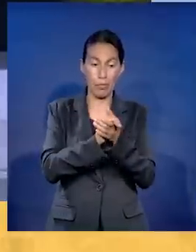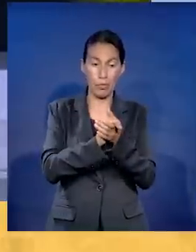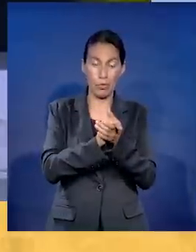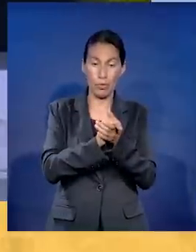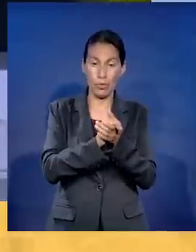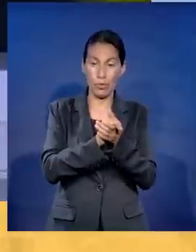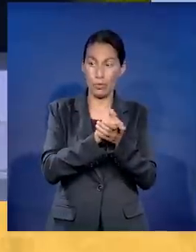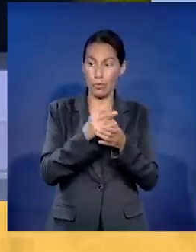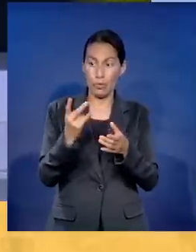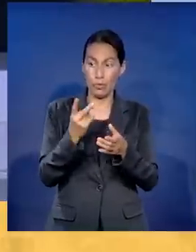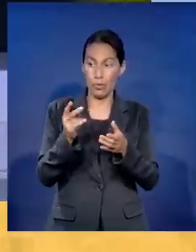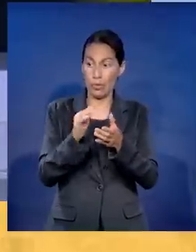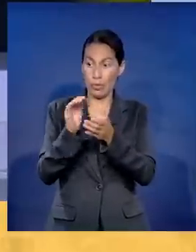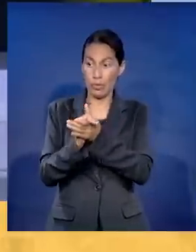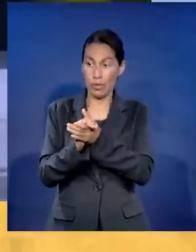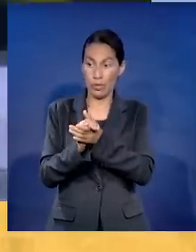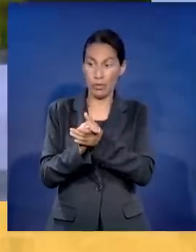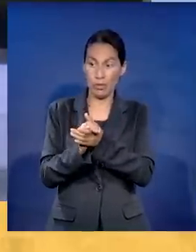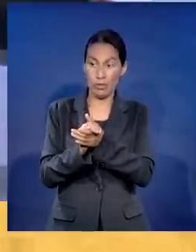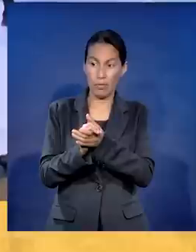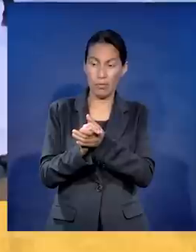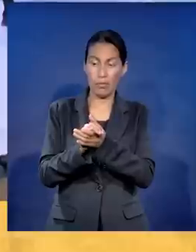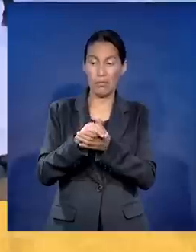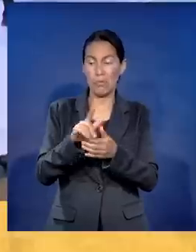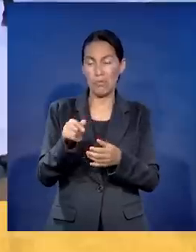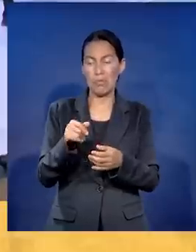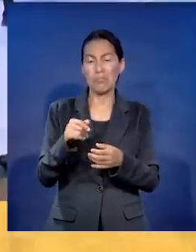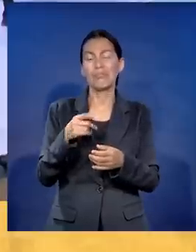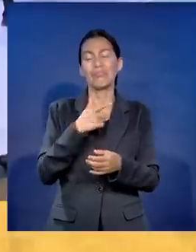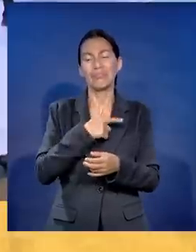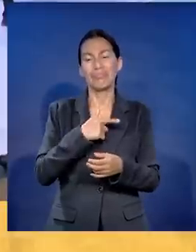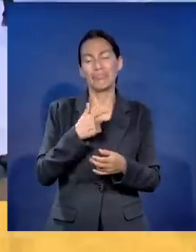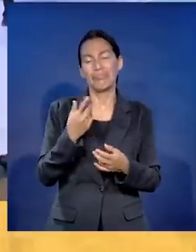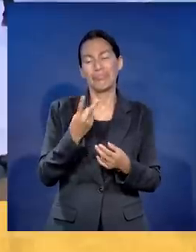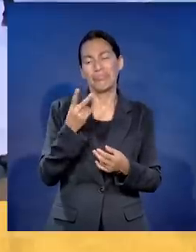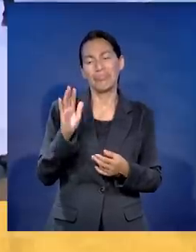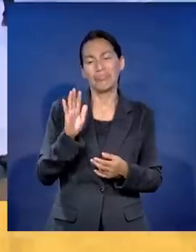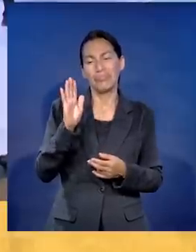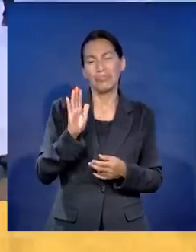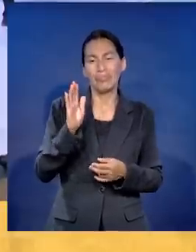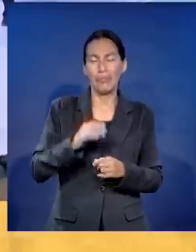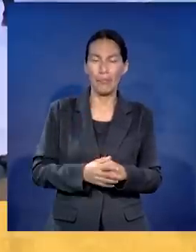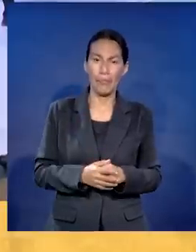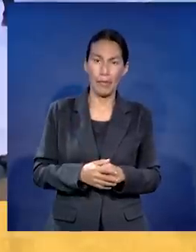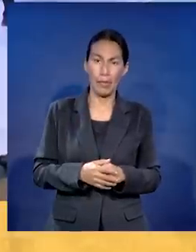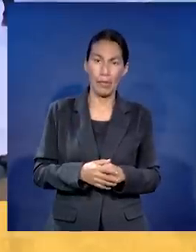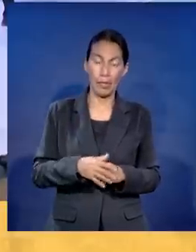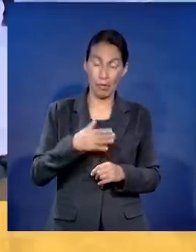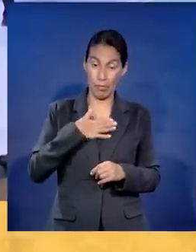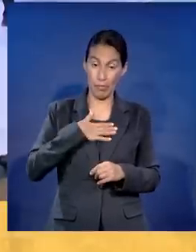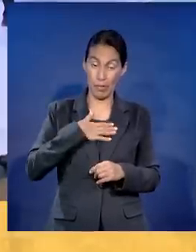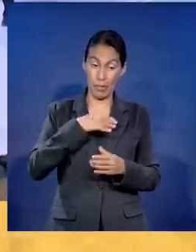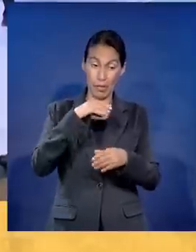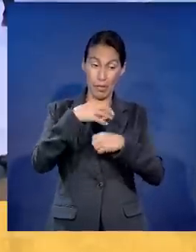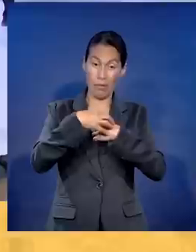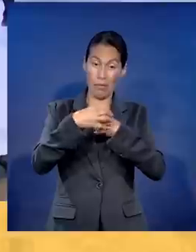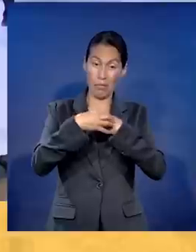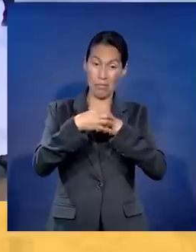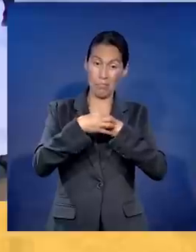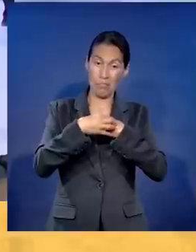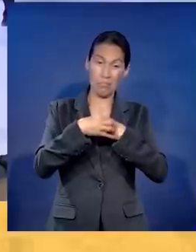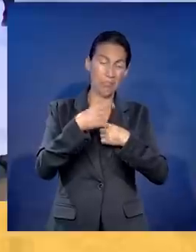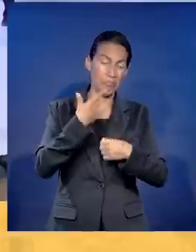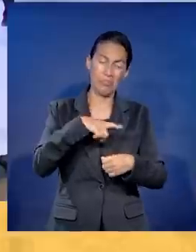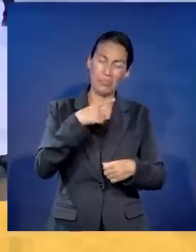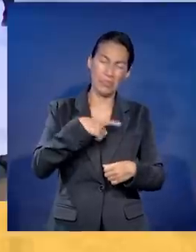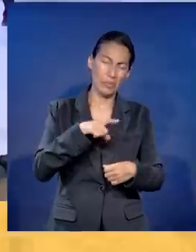parecen es así a mí no me gustaban los caldos ni las lentejas pero mi esposa es de Tampico puro